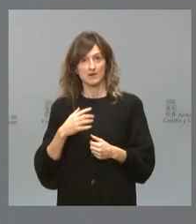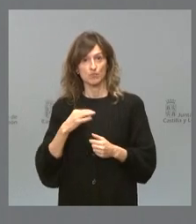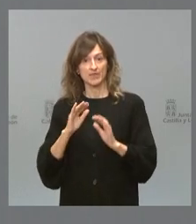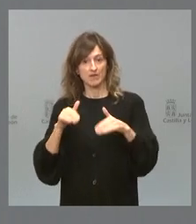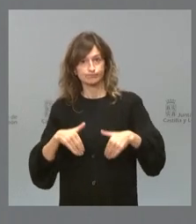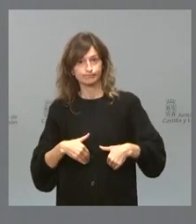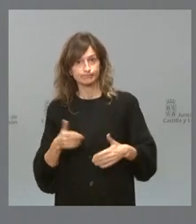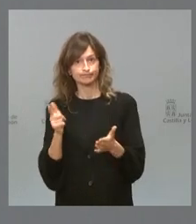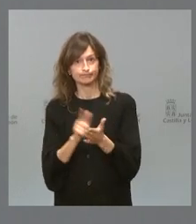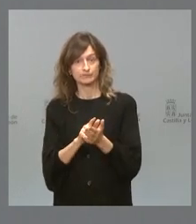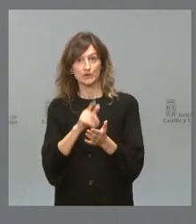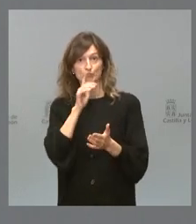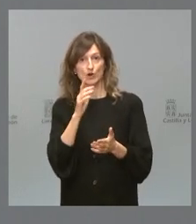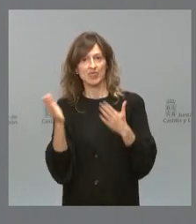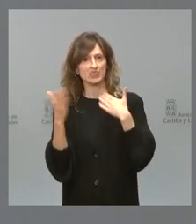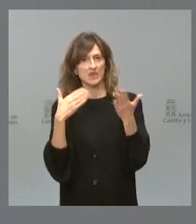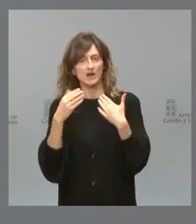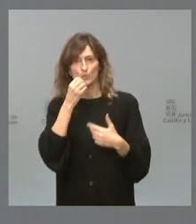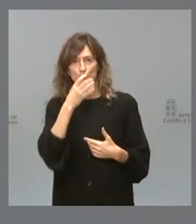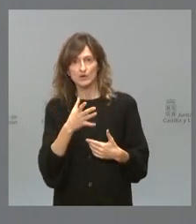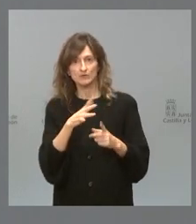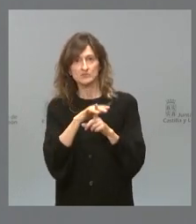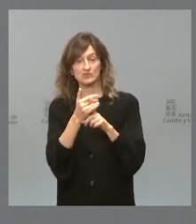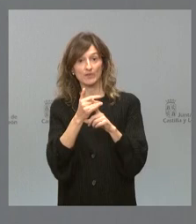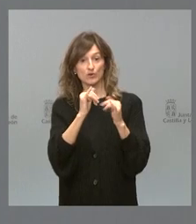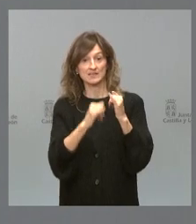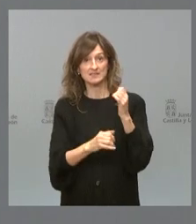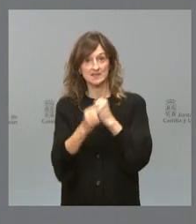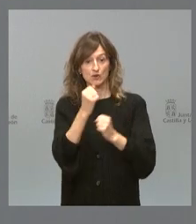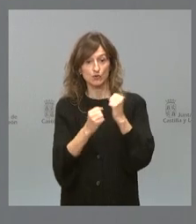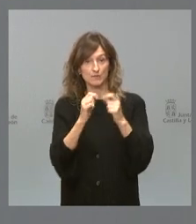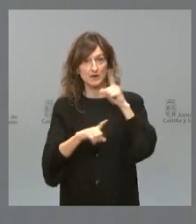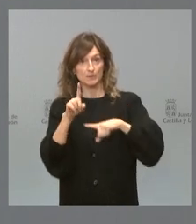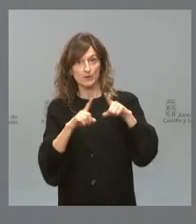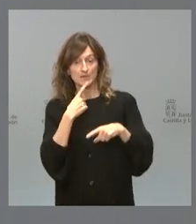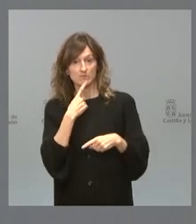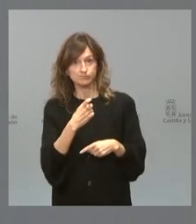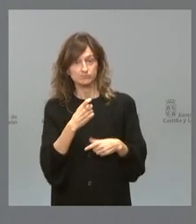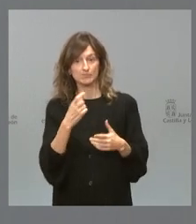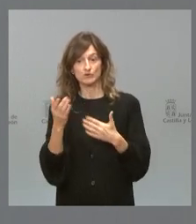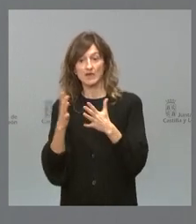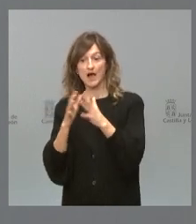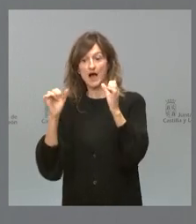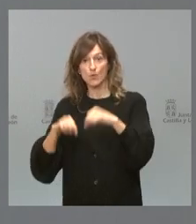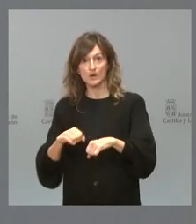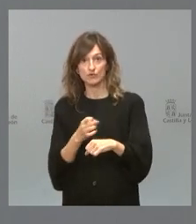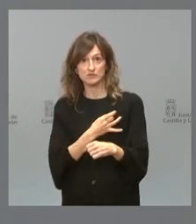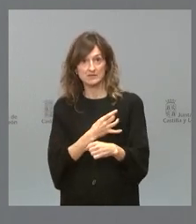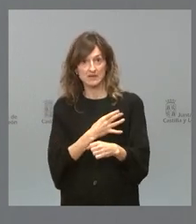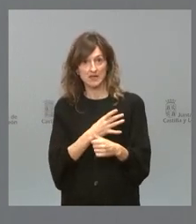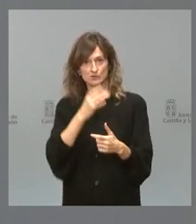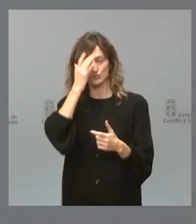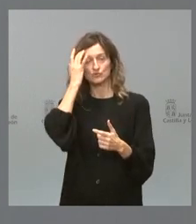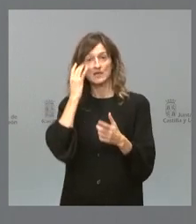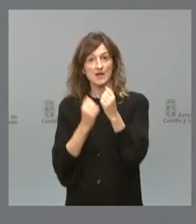porque yo creo que es diálogo el diálogo es bueno y los más en situaciones de crisis económica cuando hay problemas cuando hay dificultades pues llegar a acuerdos con los agentes sociales